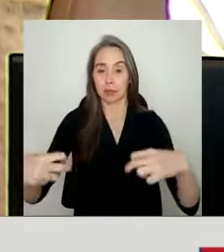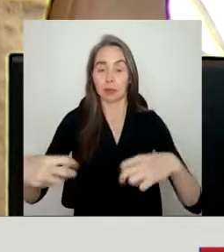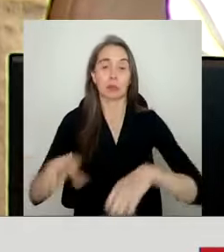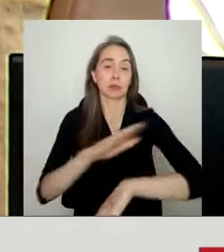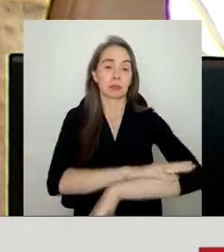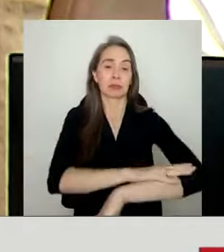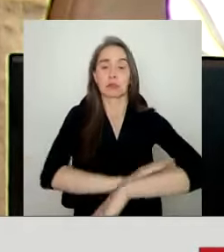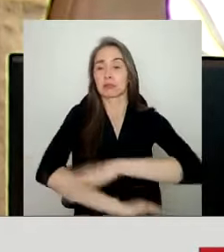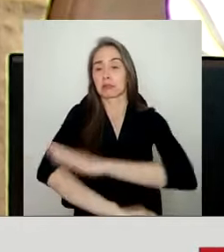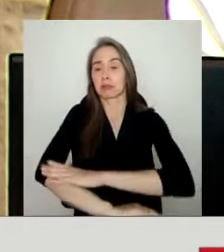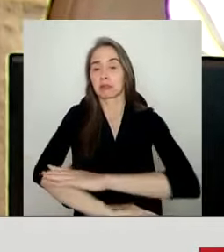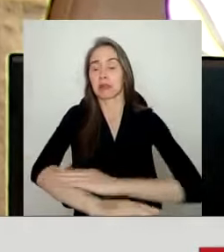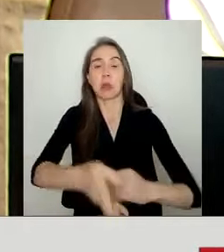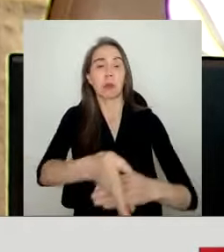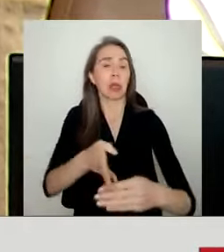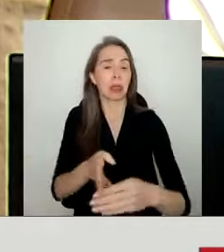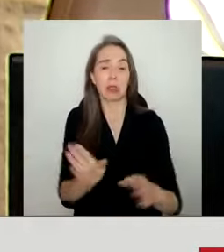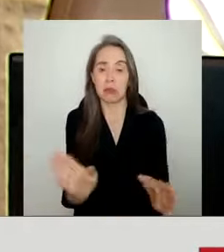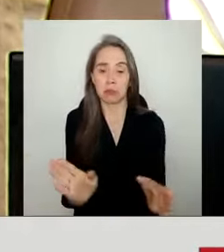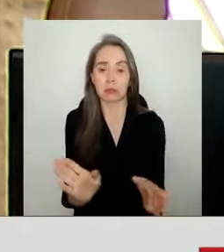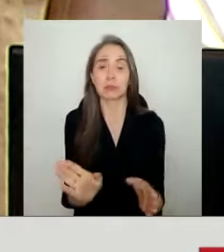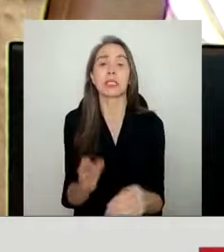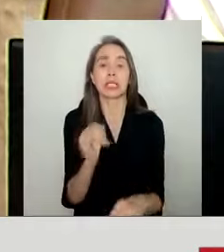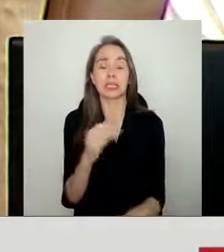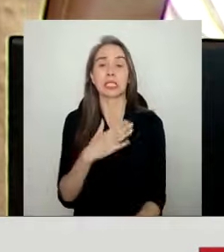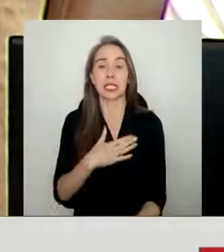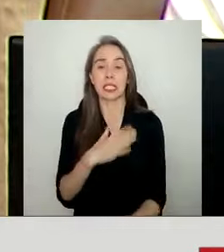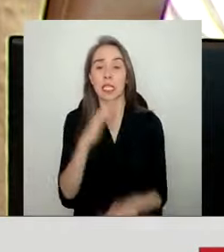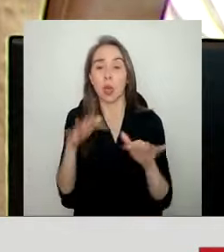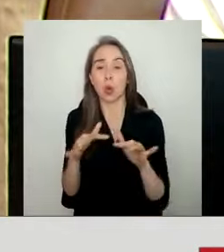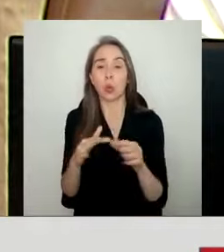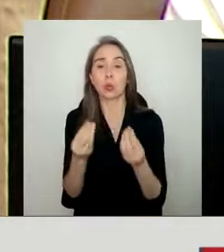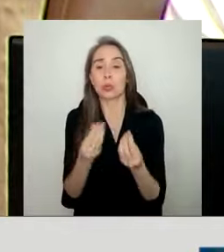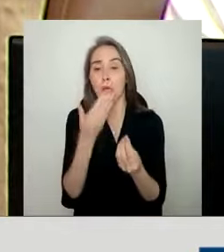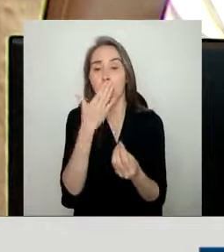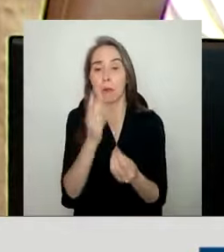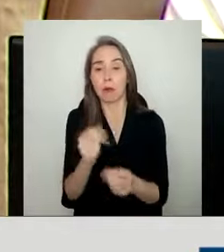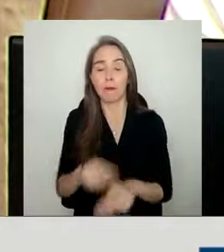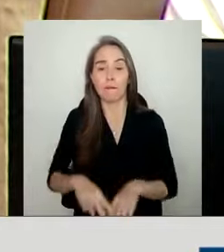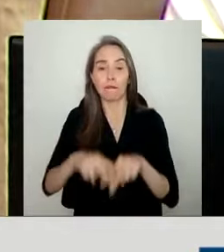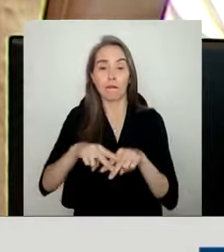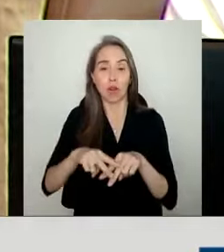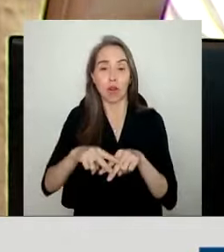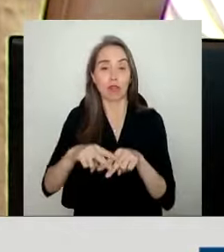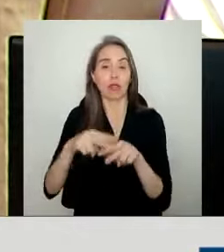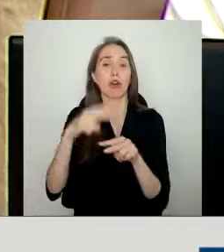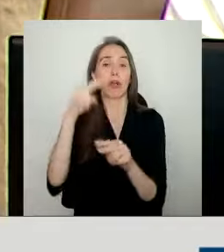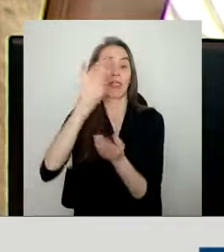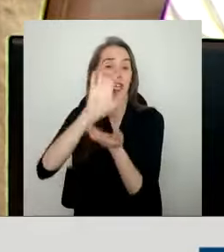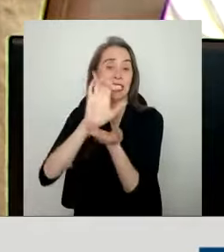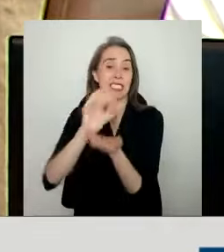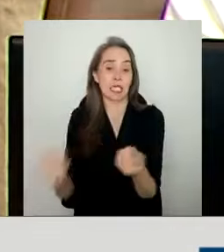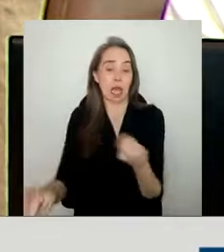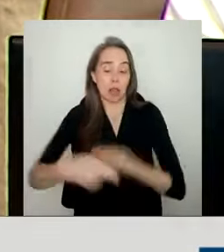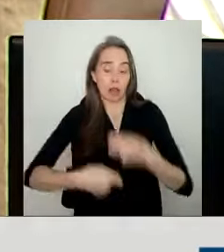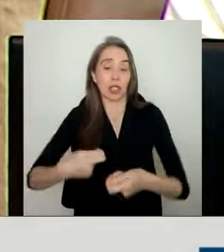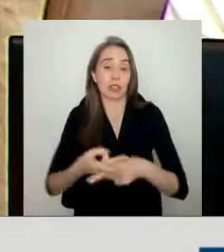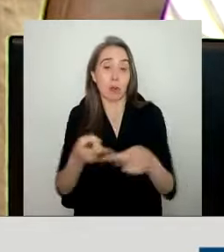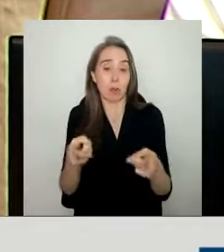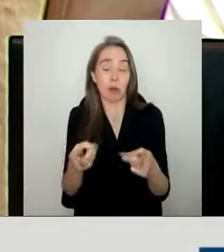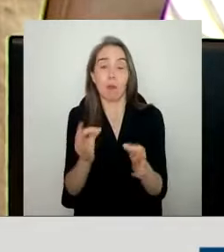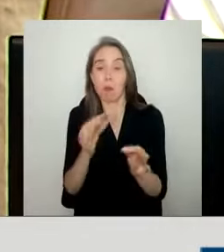es partidario de utilizar de la mejor manera posible los recursos Público de la manera más eficiente y